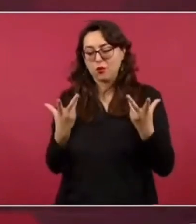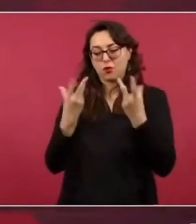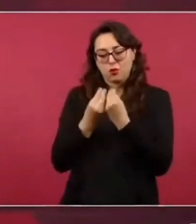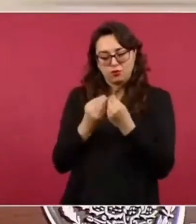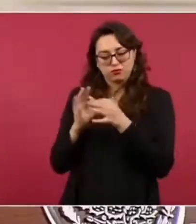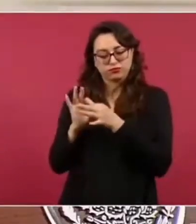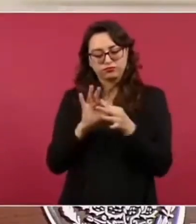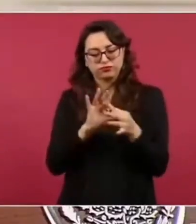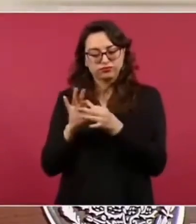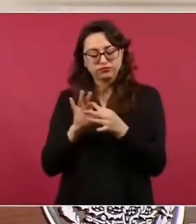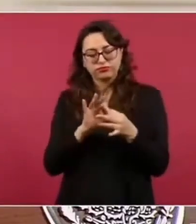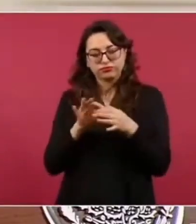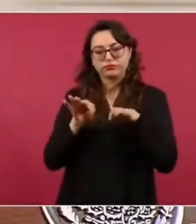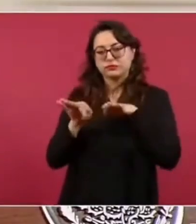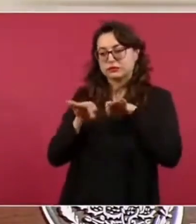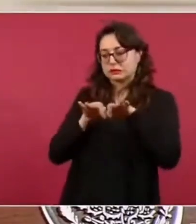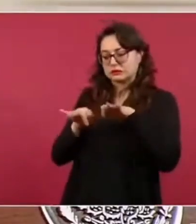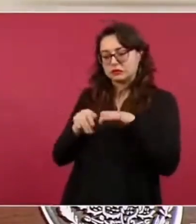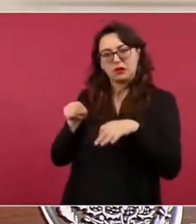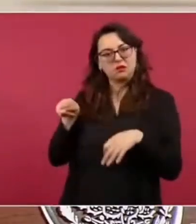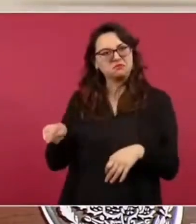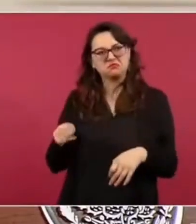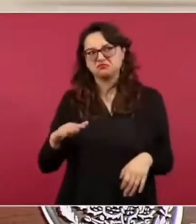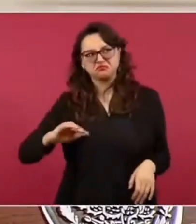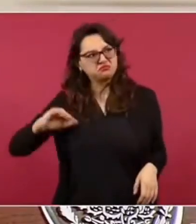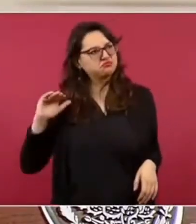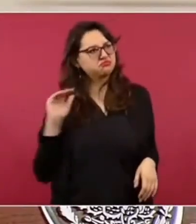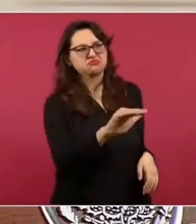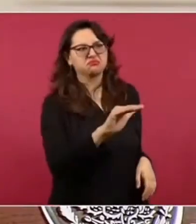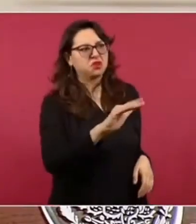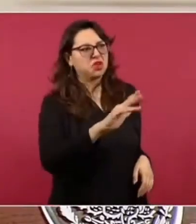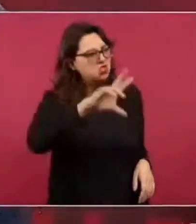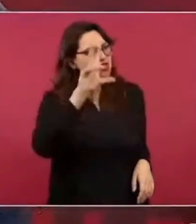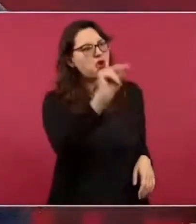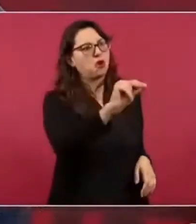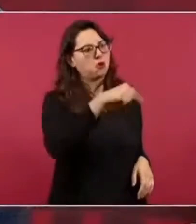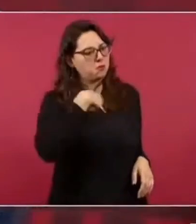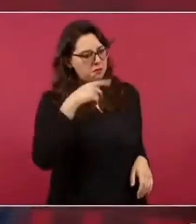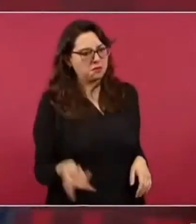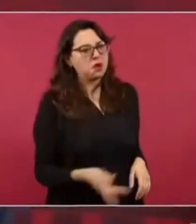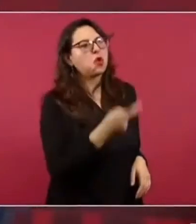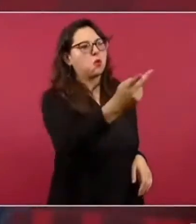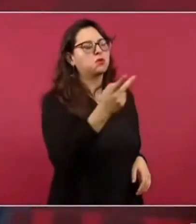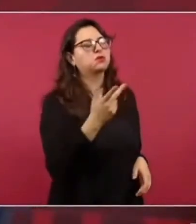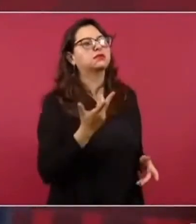lo interrumpió y le dijo a ver. Y entonces,